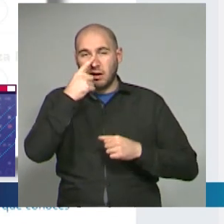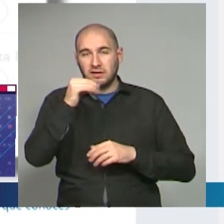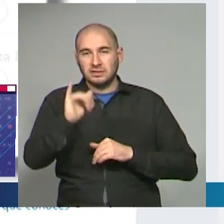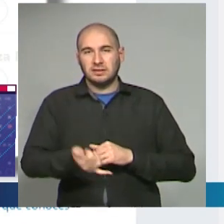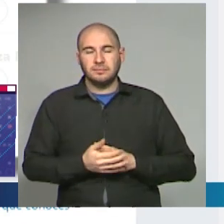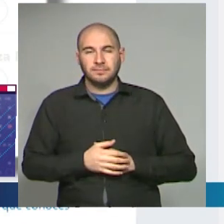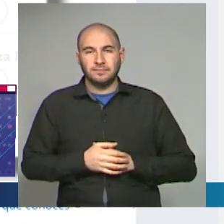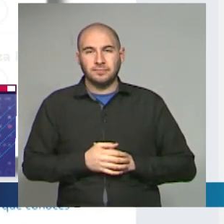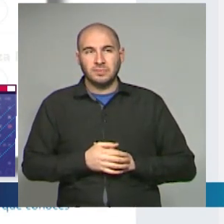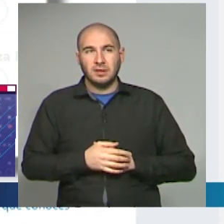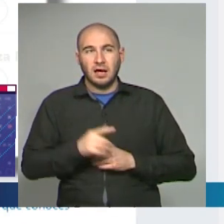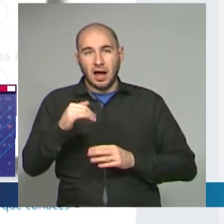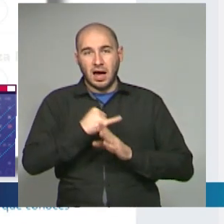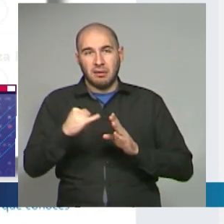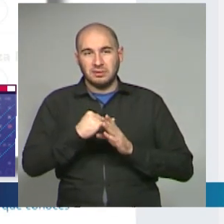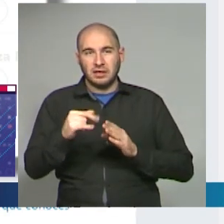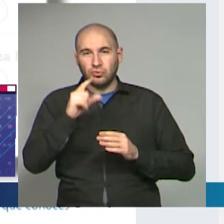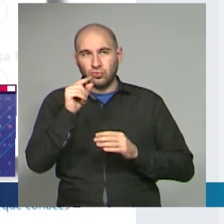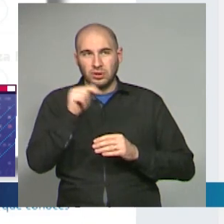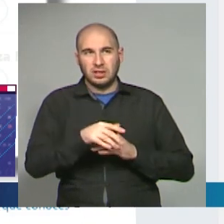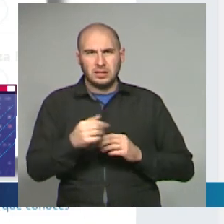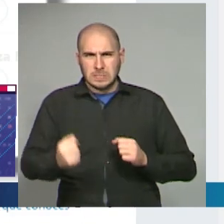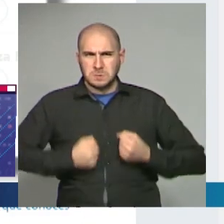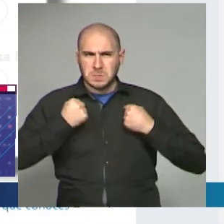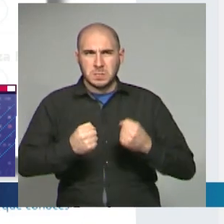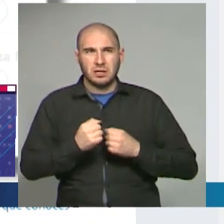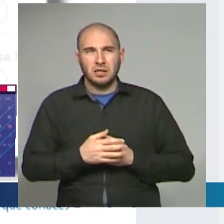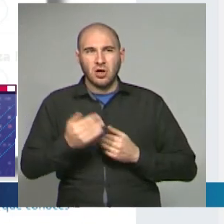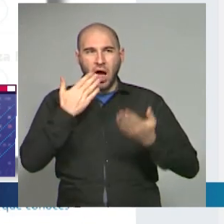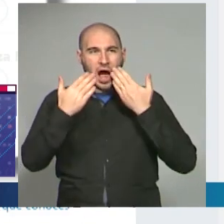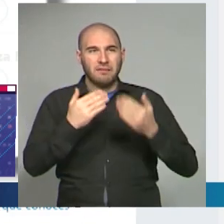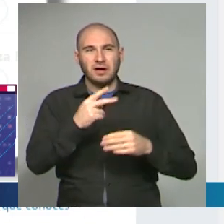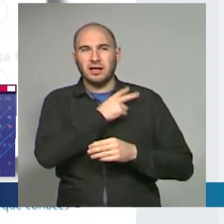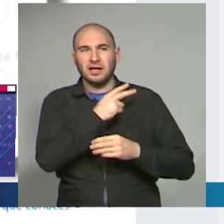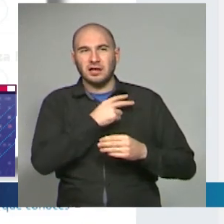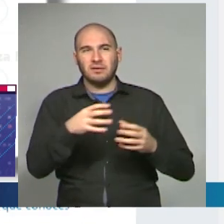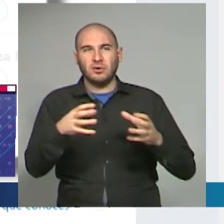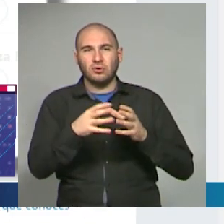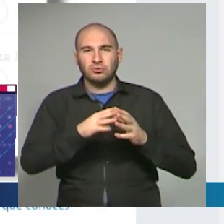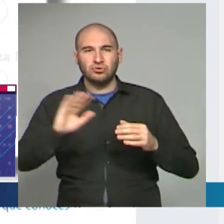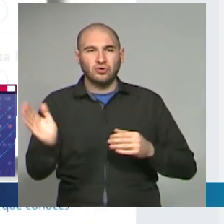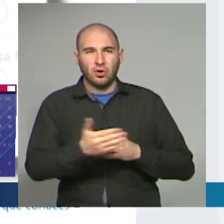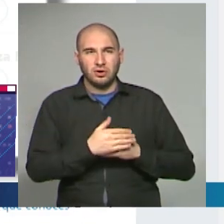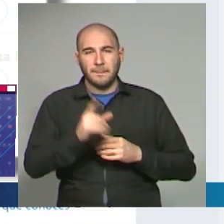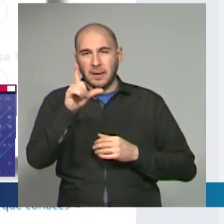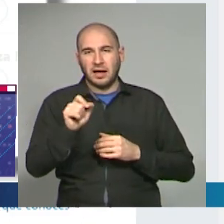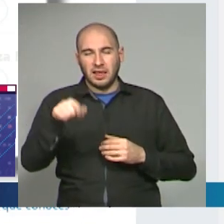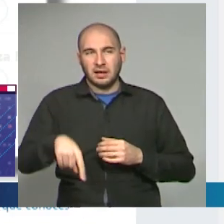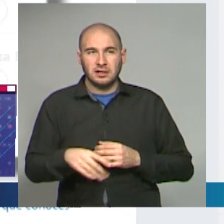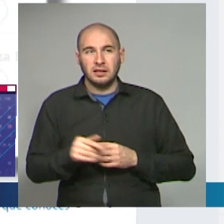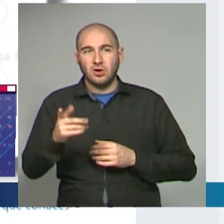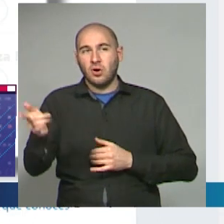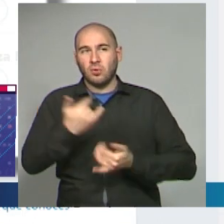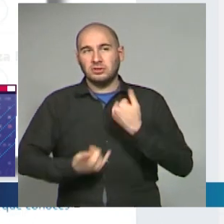lo hizo. Ya a media mañana puso lo siguiente: nervios de acero, he conversado con los comandantes de todas las REDI y SODI del país, quienes